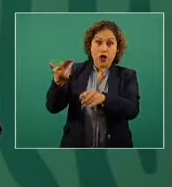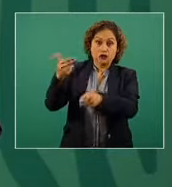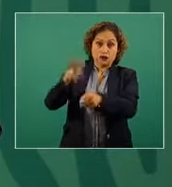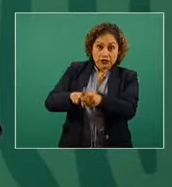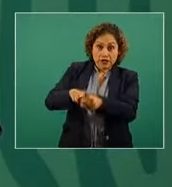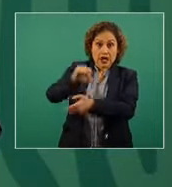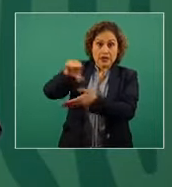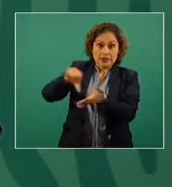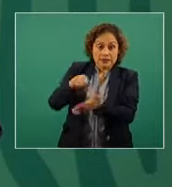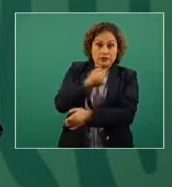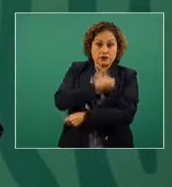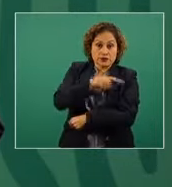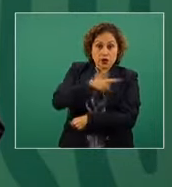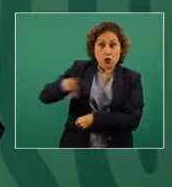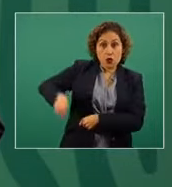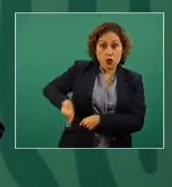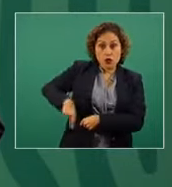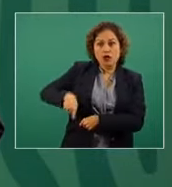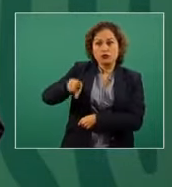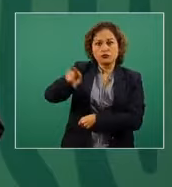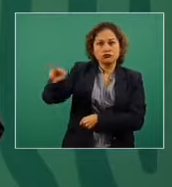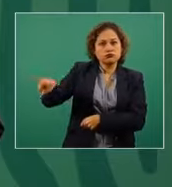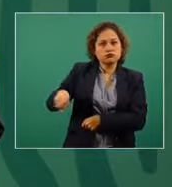Eso no sucedía